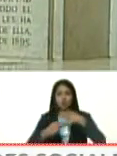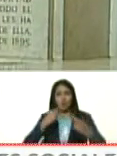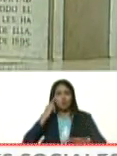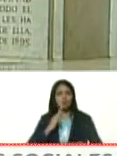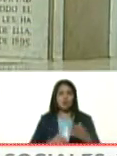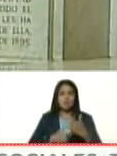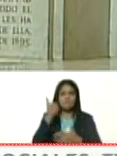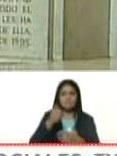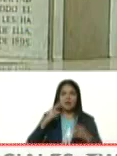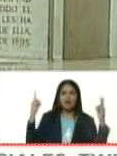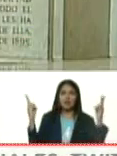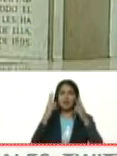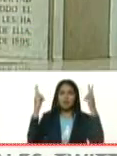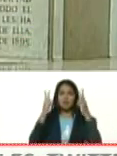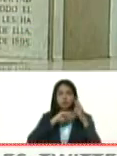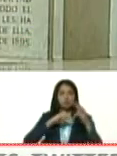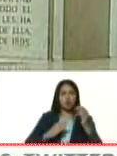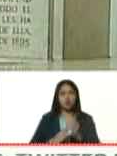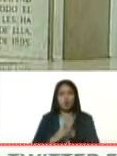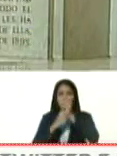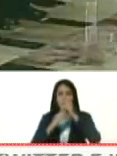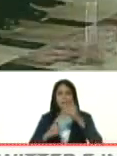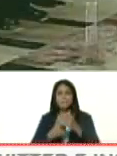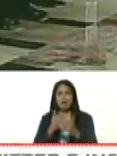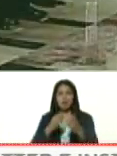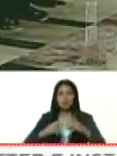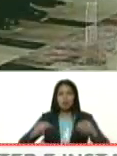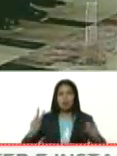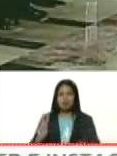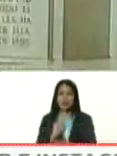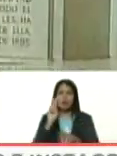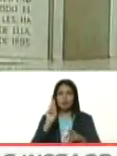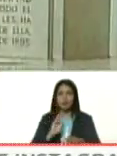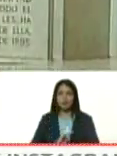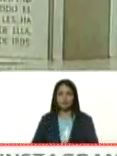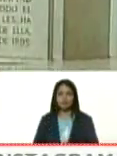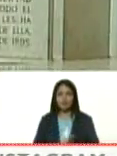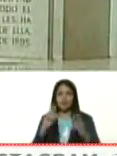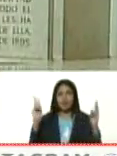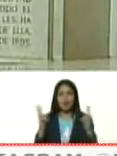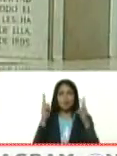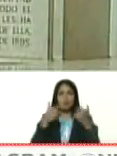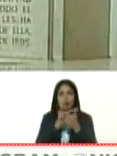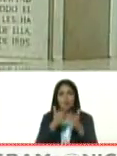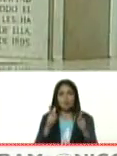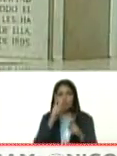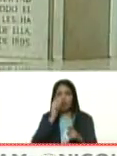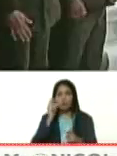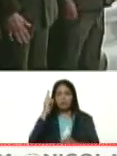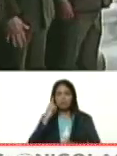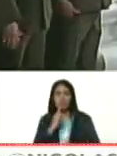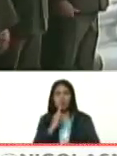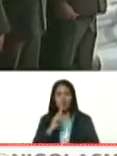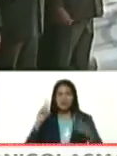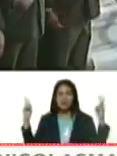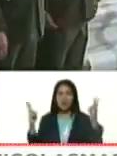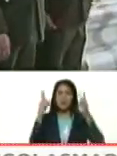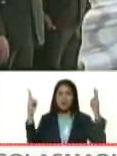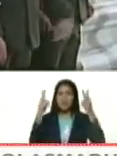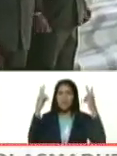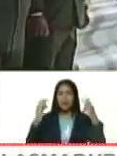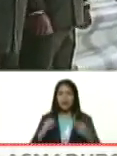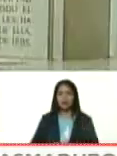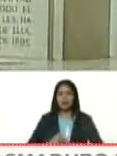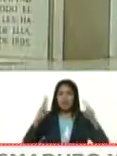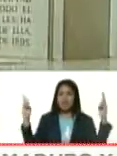bolivariana. ¡Que vivan los héroes de Pantano de Varga! ¡Que viva el libertador Simón Bolívar! ¡Que